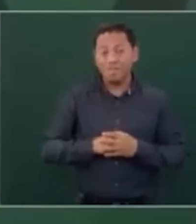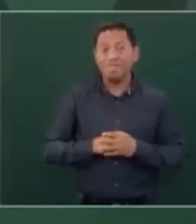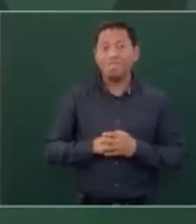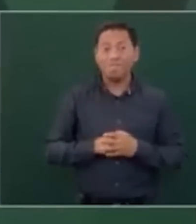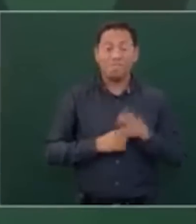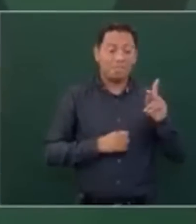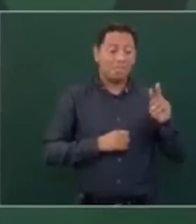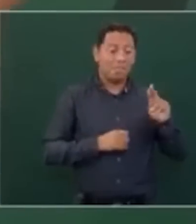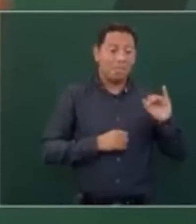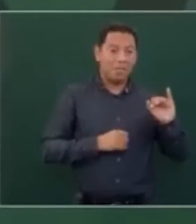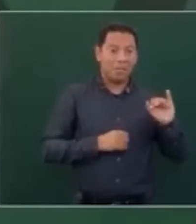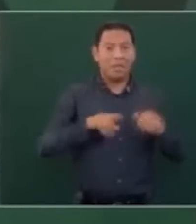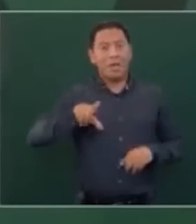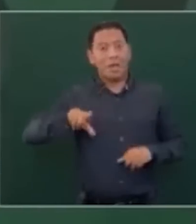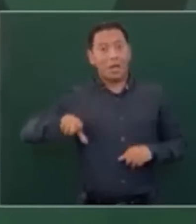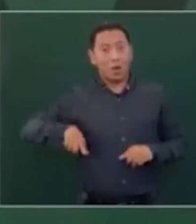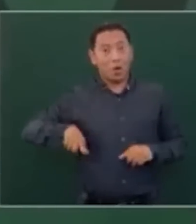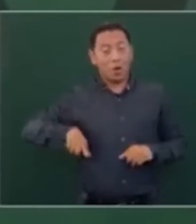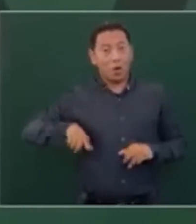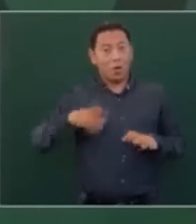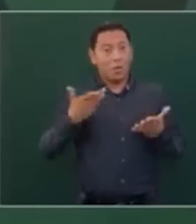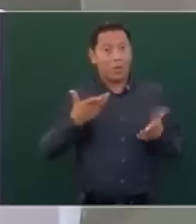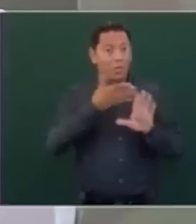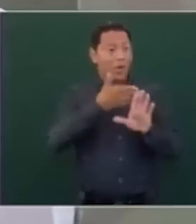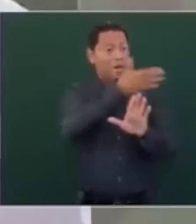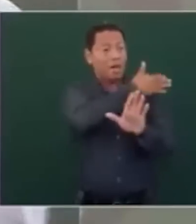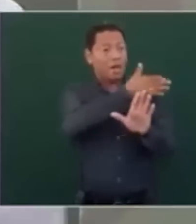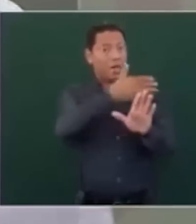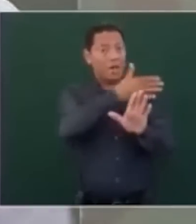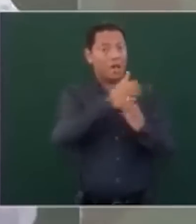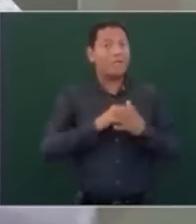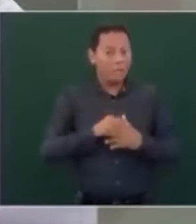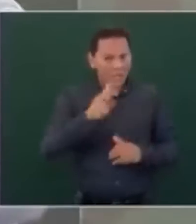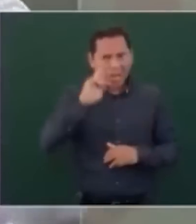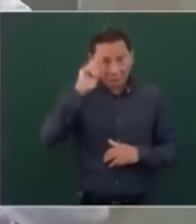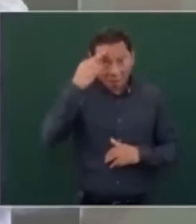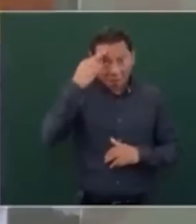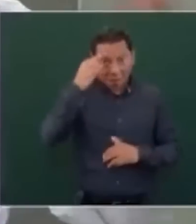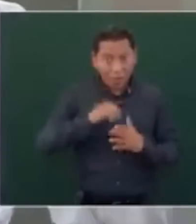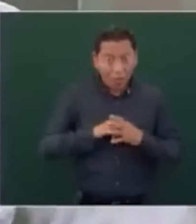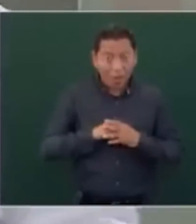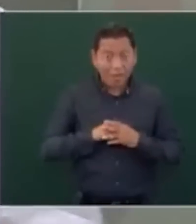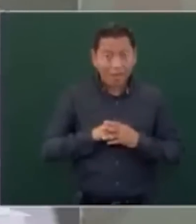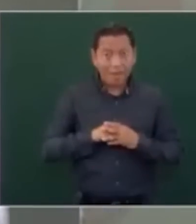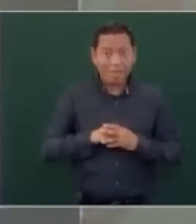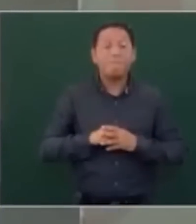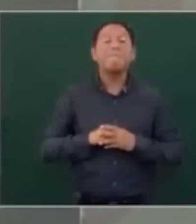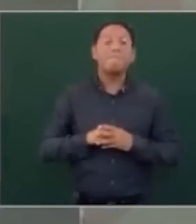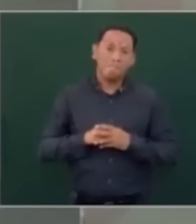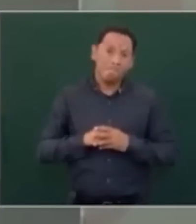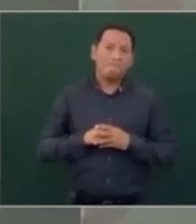el PRI, el gobierno de entonces, les entregó a